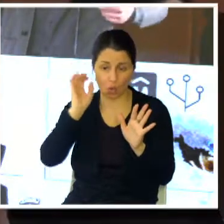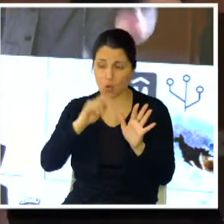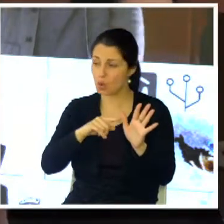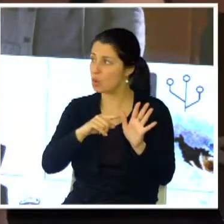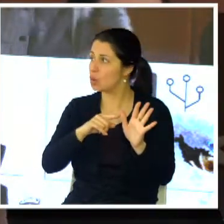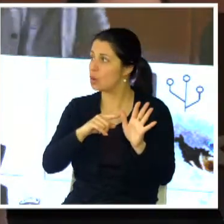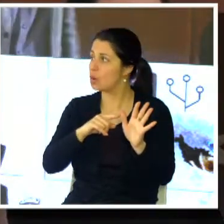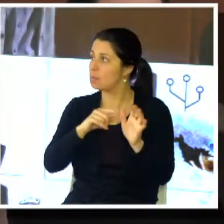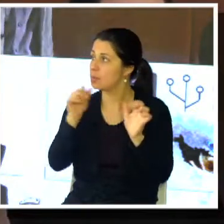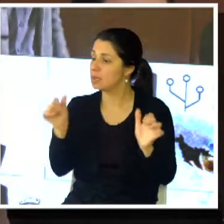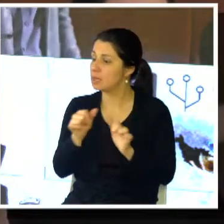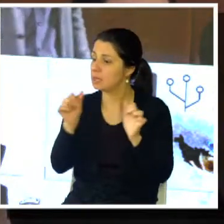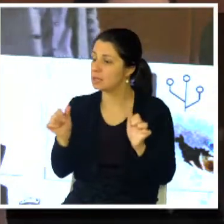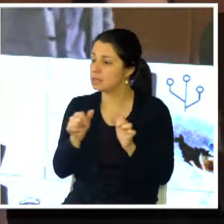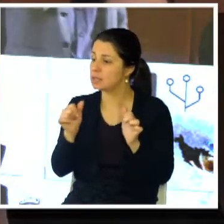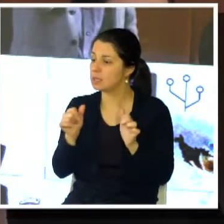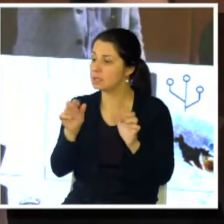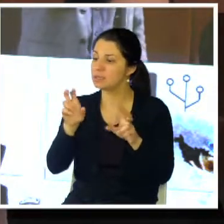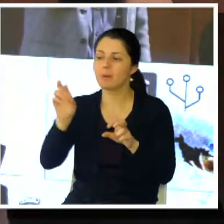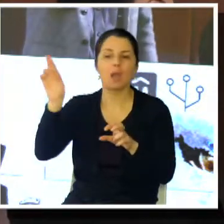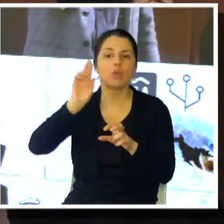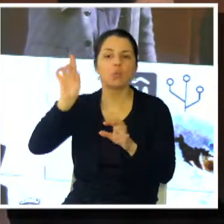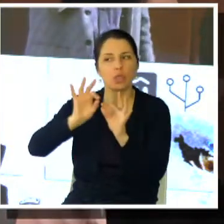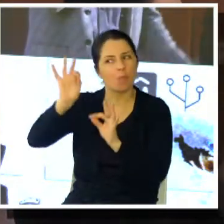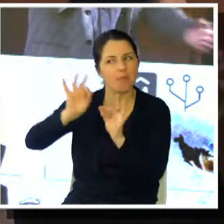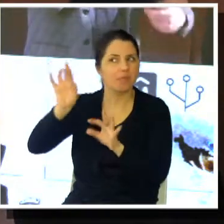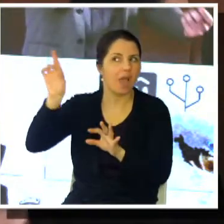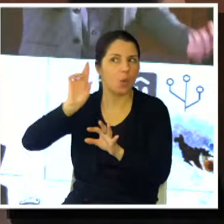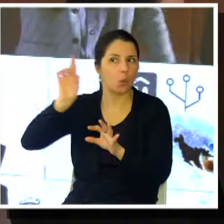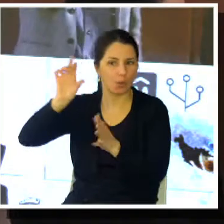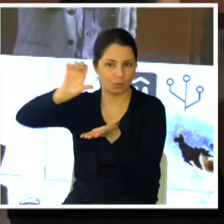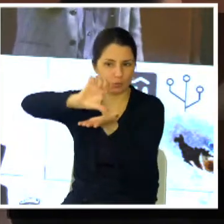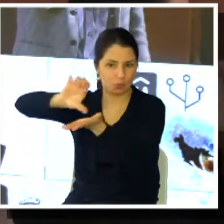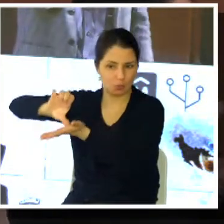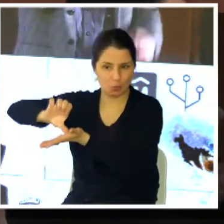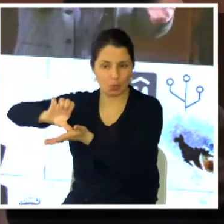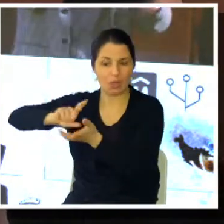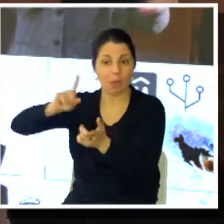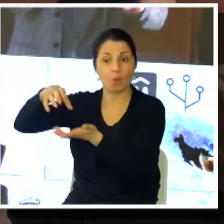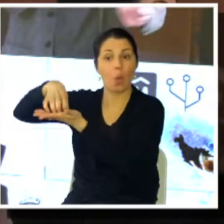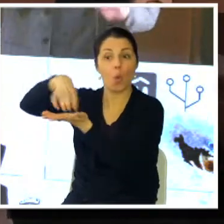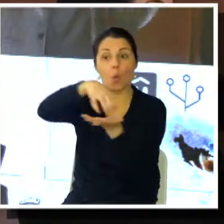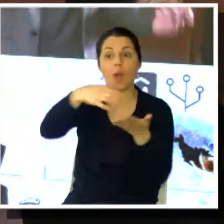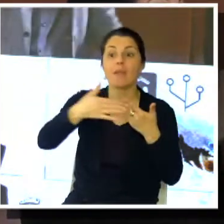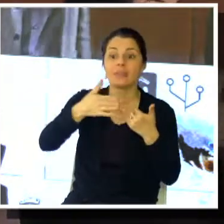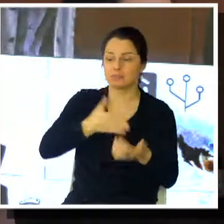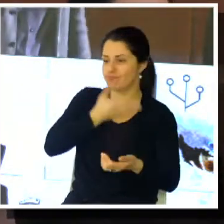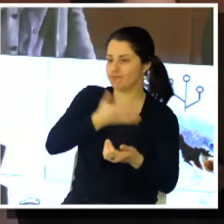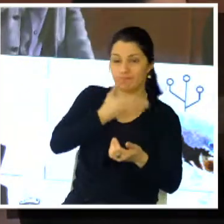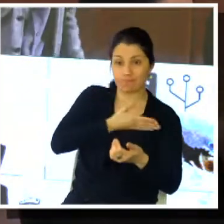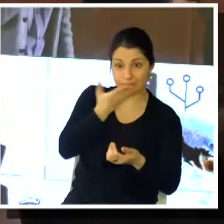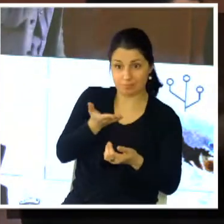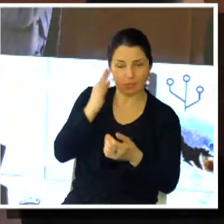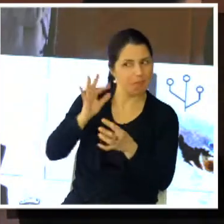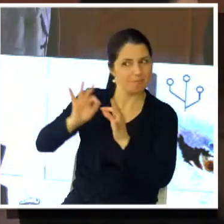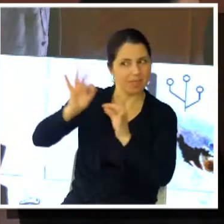se están haciendo medidas de ruido en la ciudad, sobre todo en particular en lugares donde los vecinos se quejan de